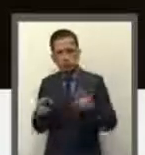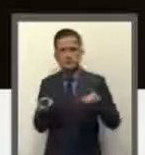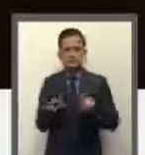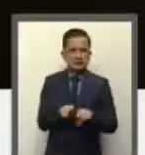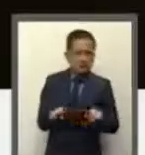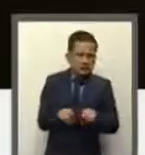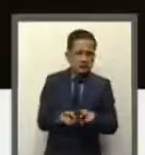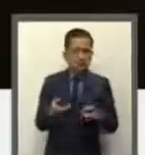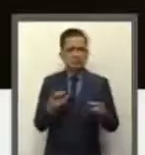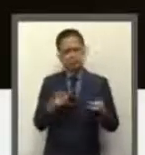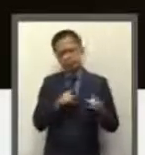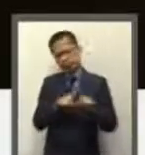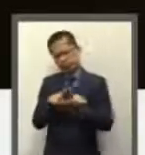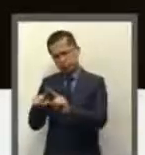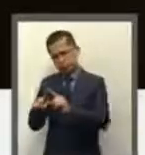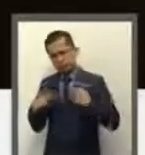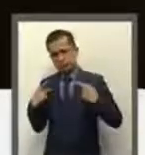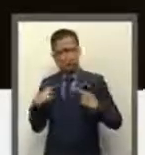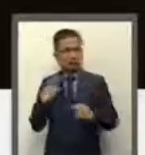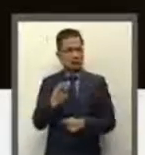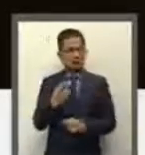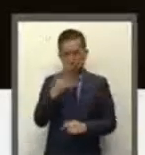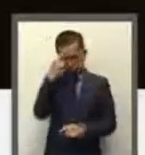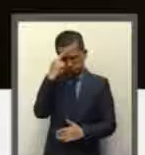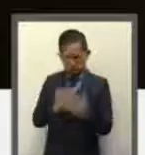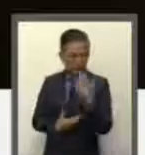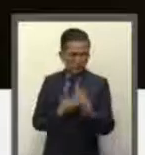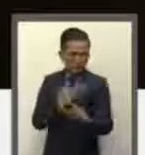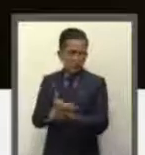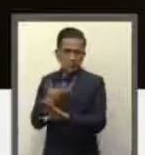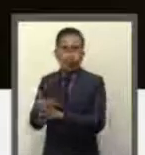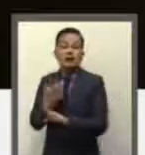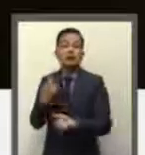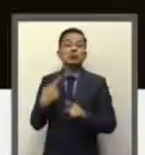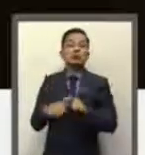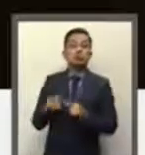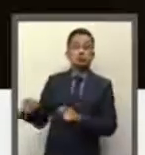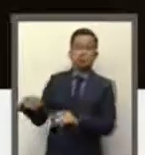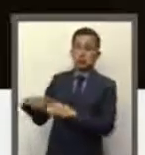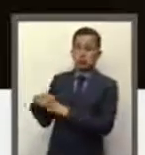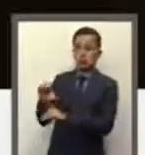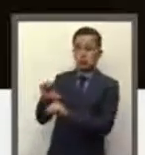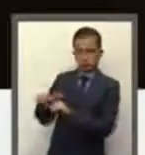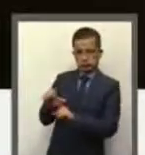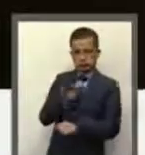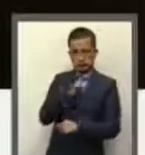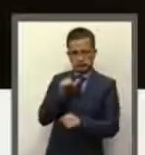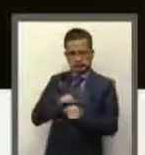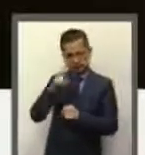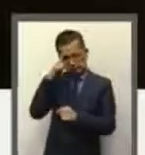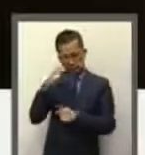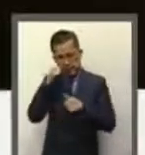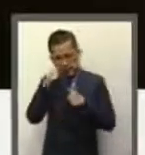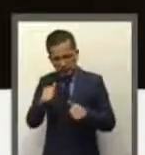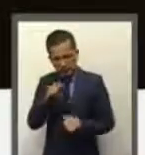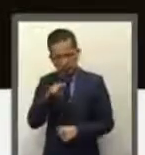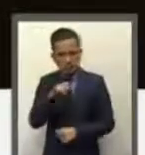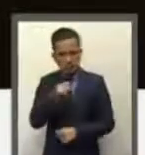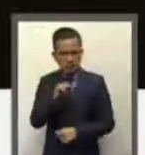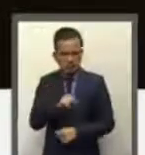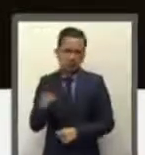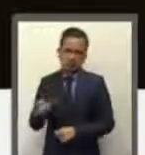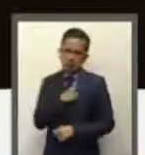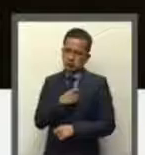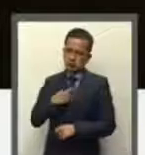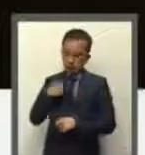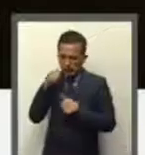dependientes económicos en general son las víctimas que tienen que atender la Comisión Especial de Atención a Víctimas y la operación del